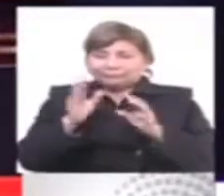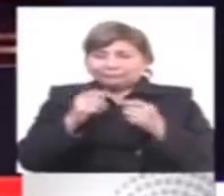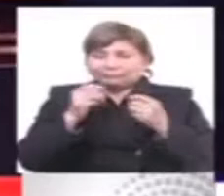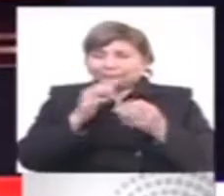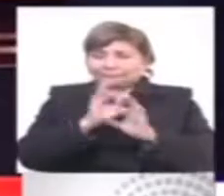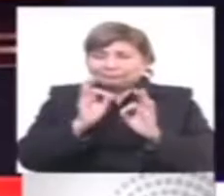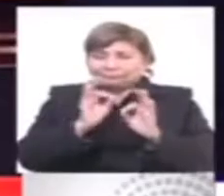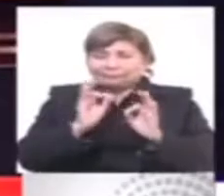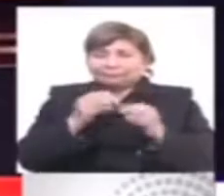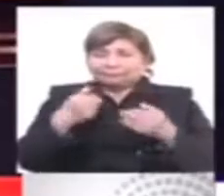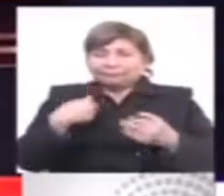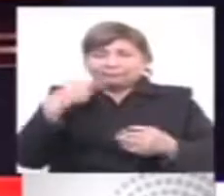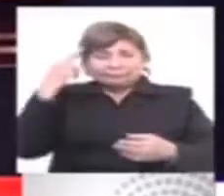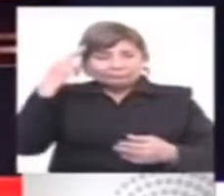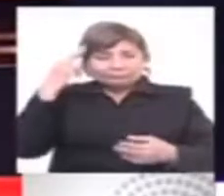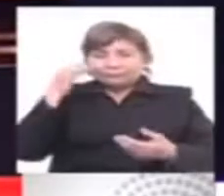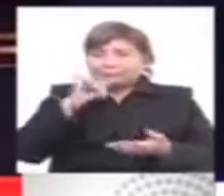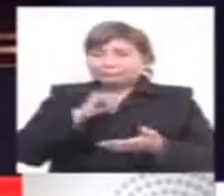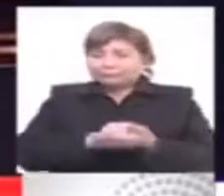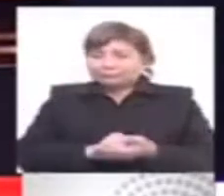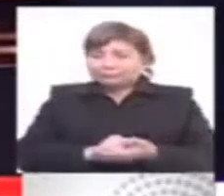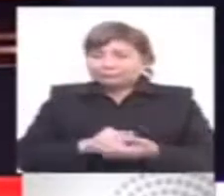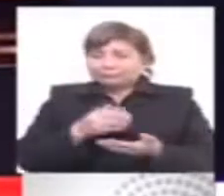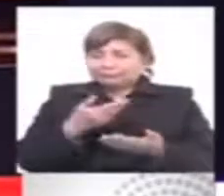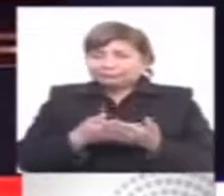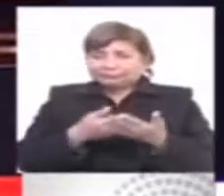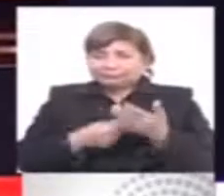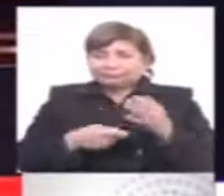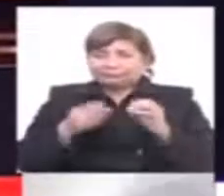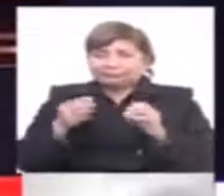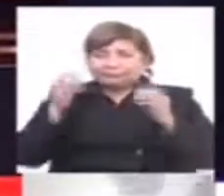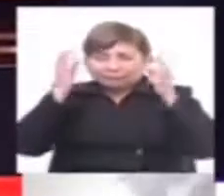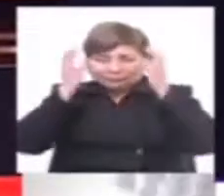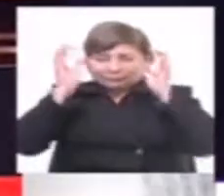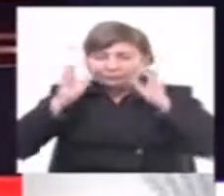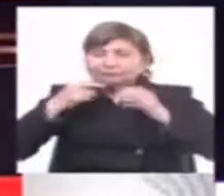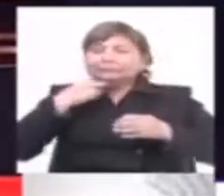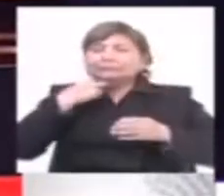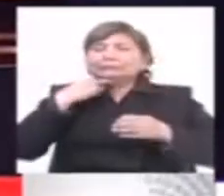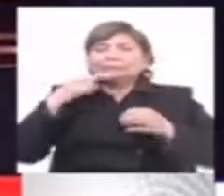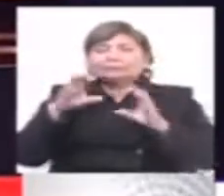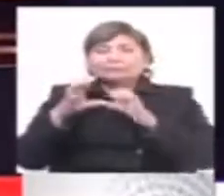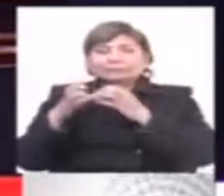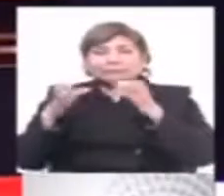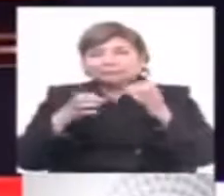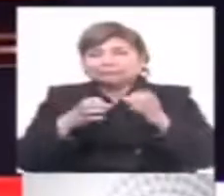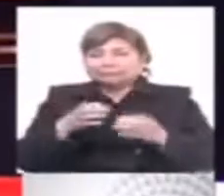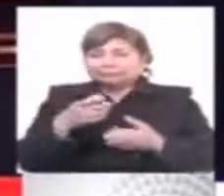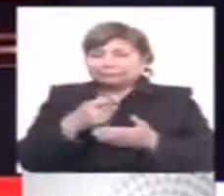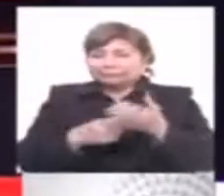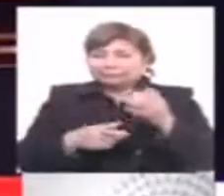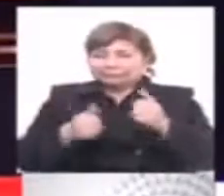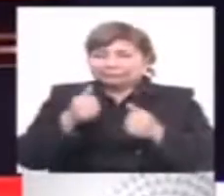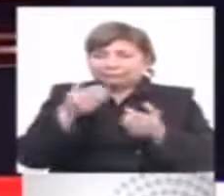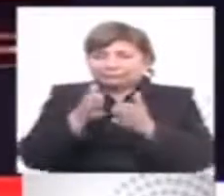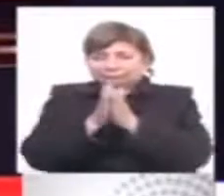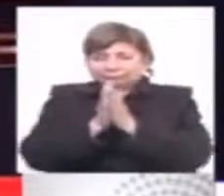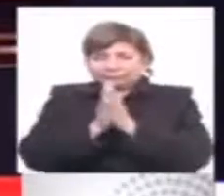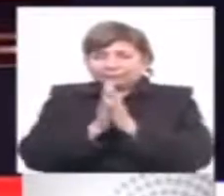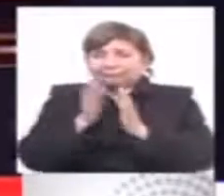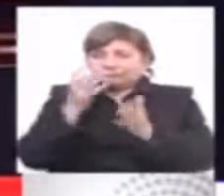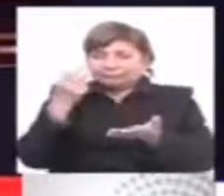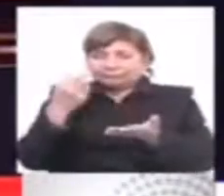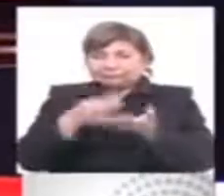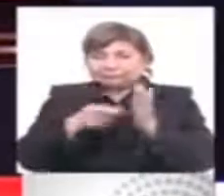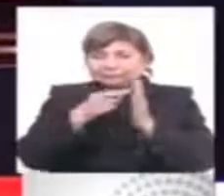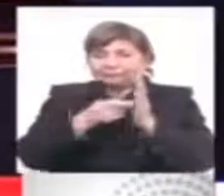por ningún motivo. El motivo ha sido el pedido y el acuerdo de Junta de Portavoces en el cual pidieron eso. Porque la